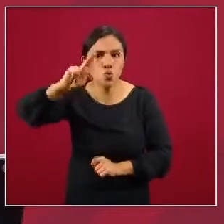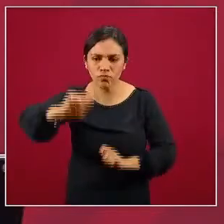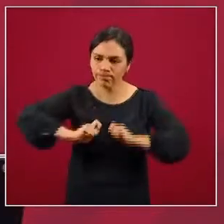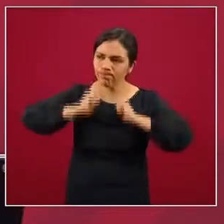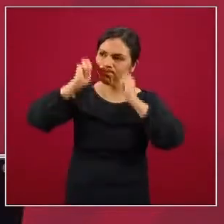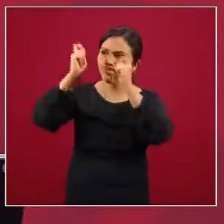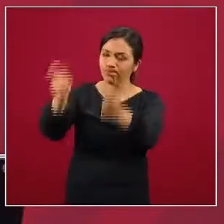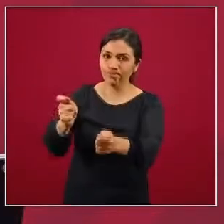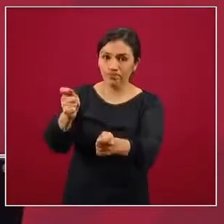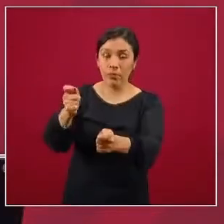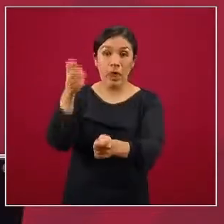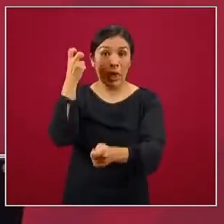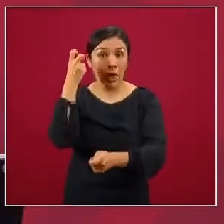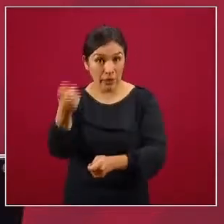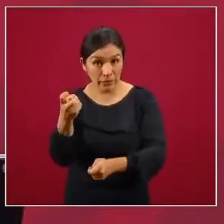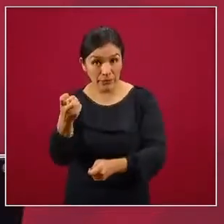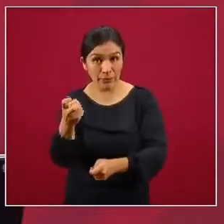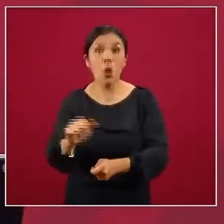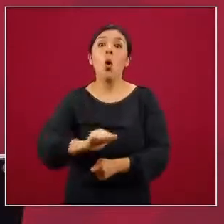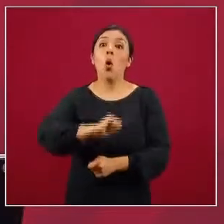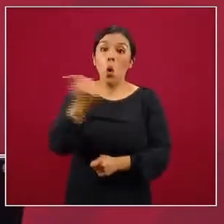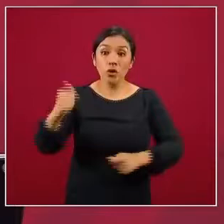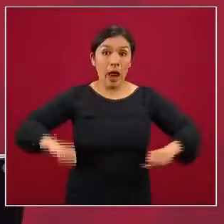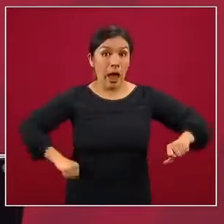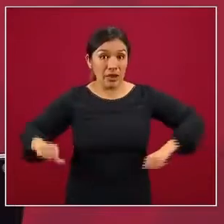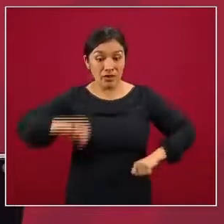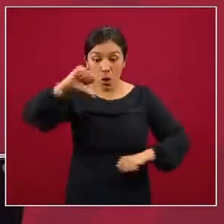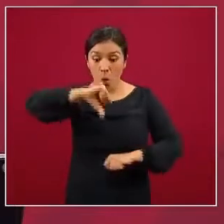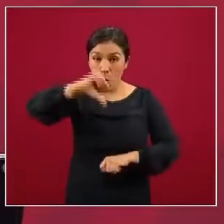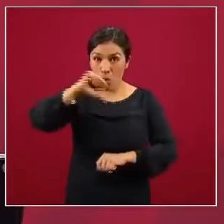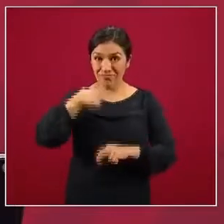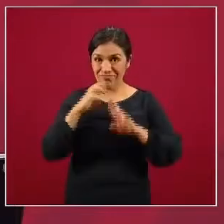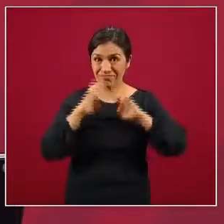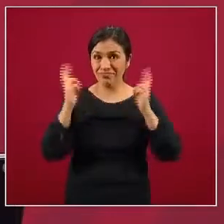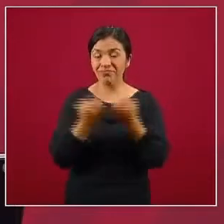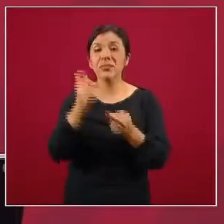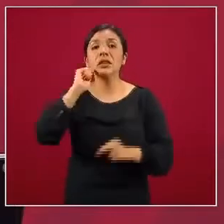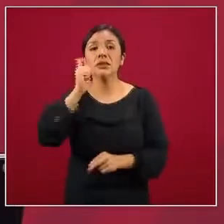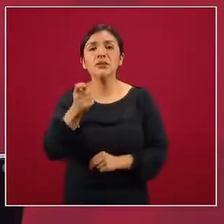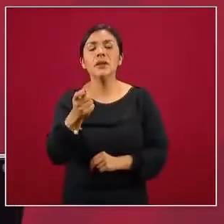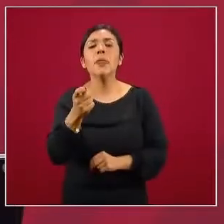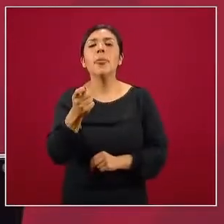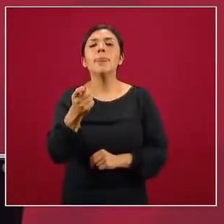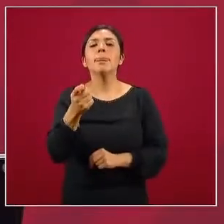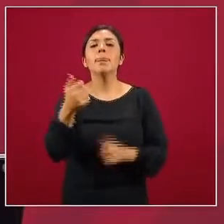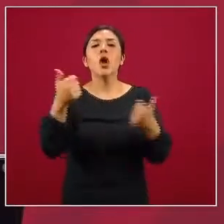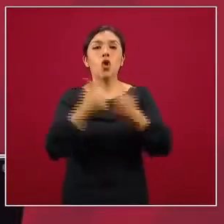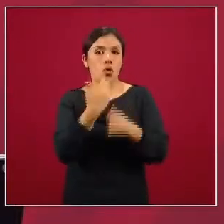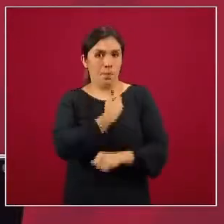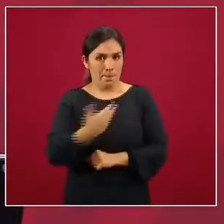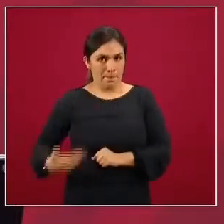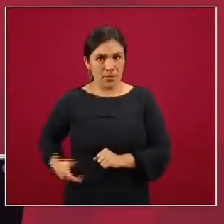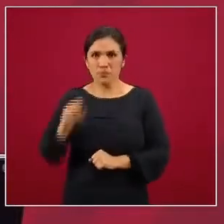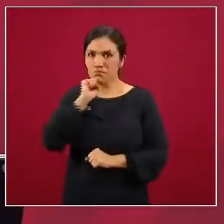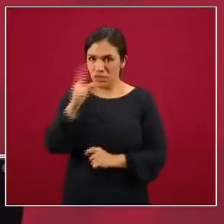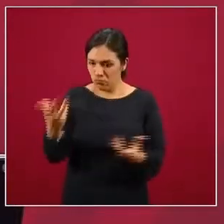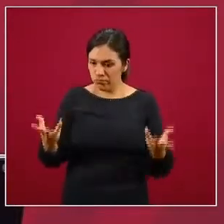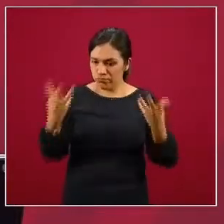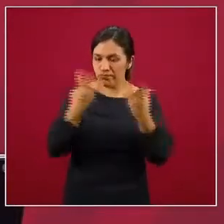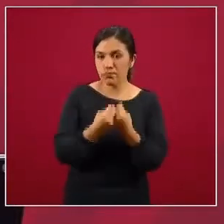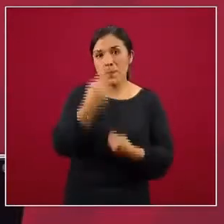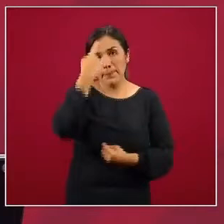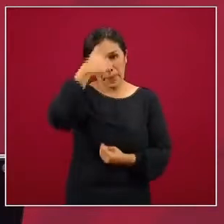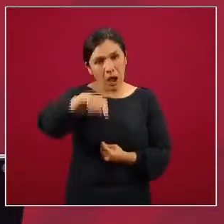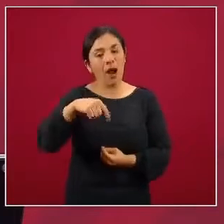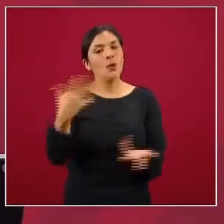Naciones Unidas. Otra de las actividades que tuvimos hoy fue una reunión con el señor presidente en la